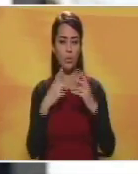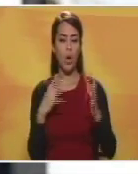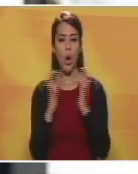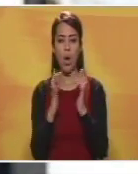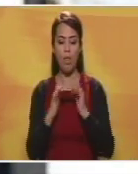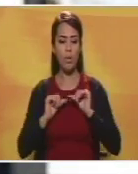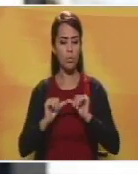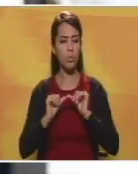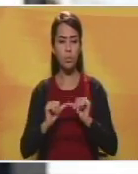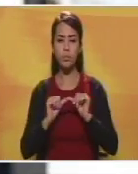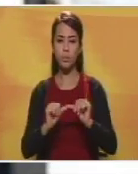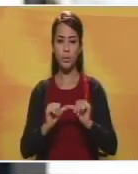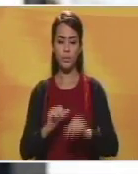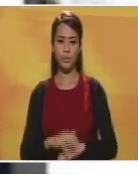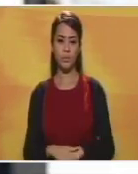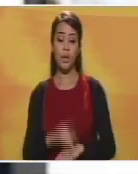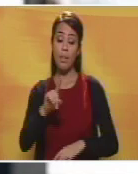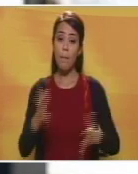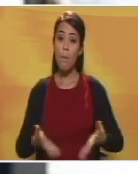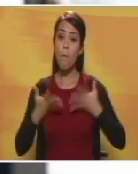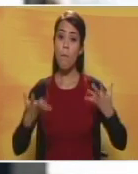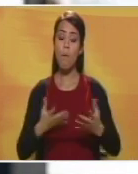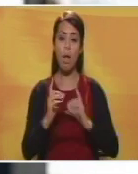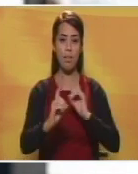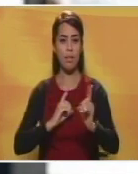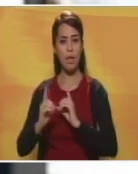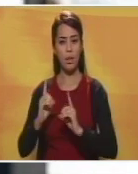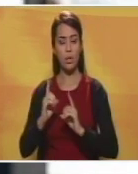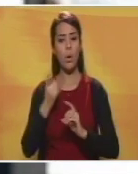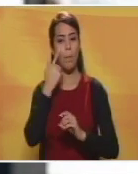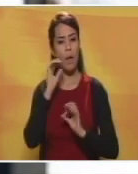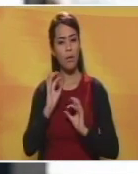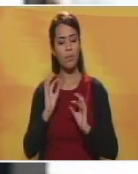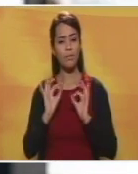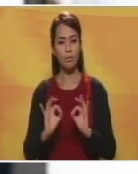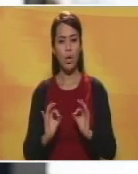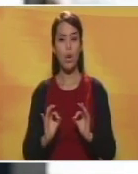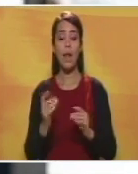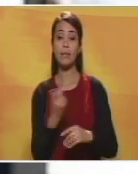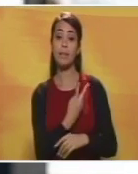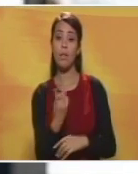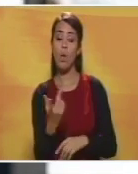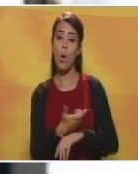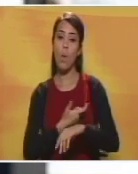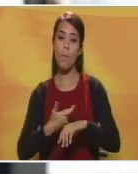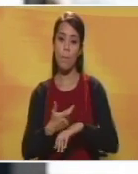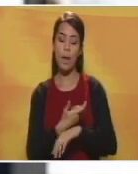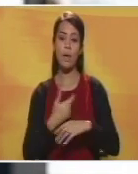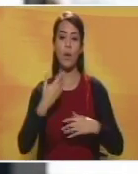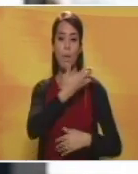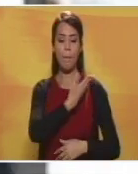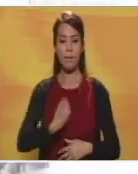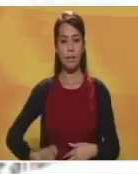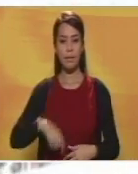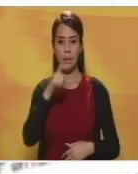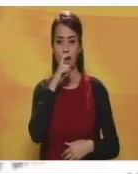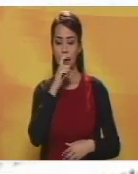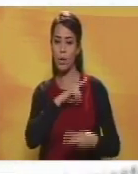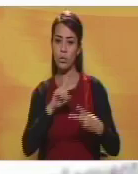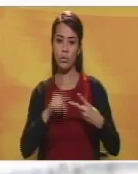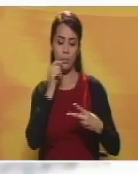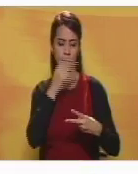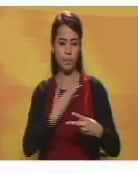contactos permanentes y promover el diálogo para fomentar la cooperación entre los gobiernos de los presidentes Nicolás Maduro y Martín